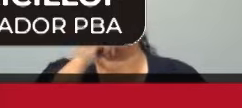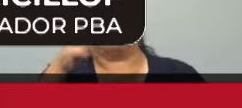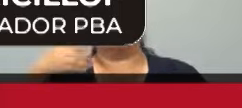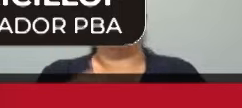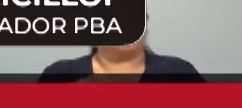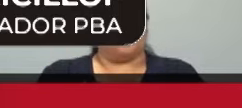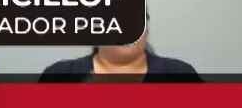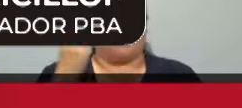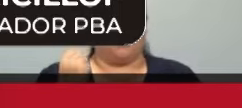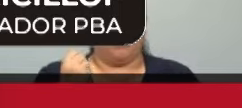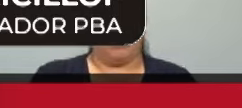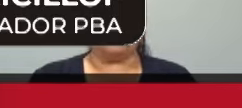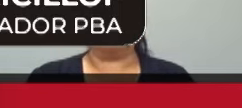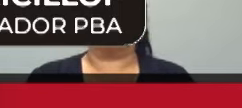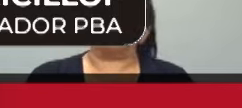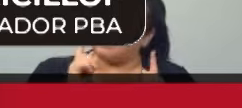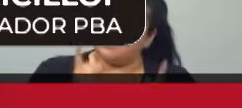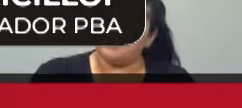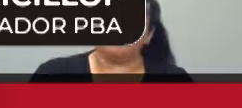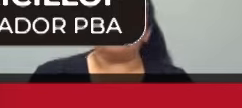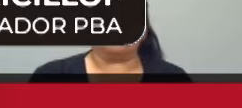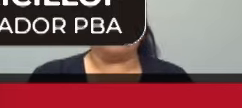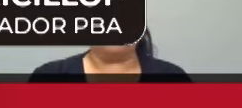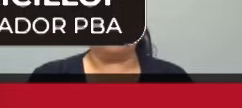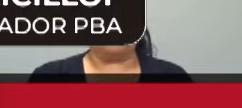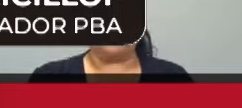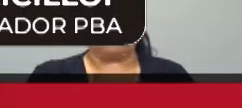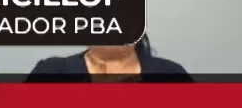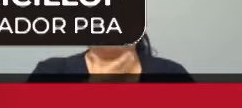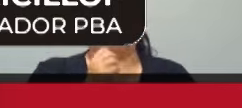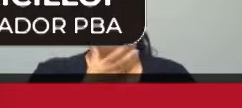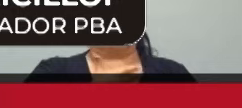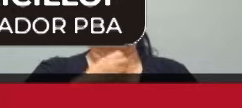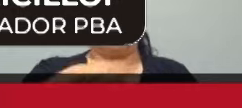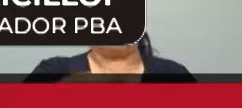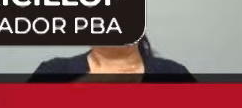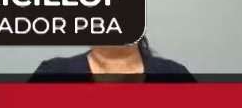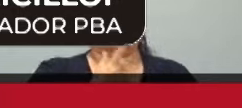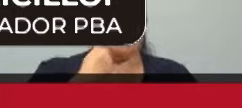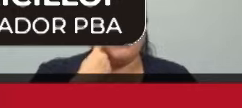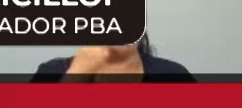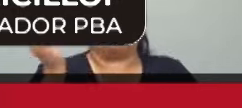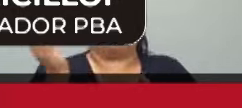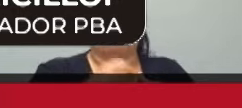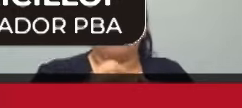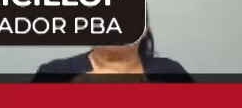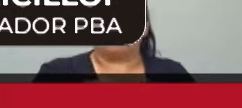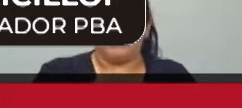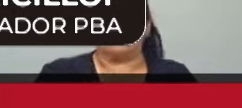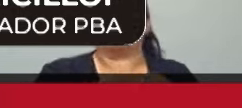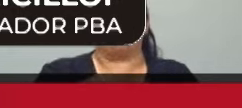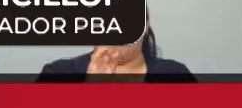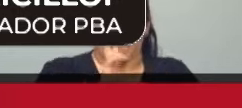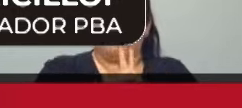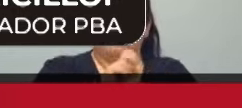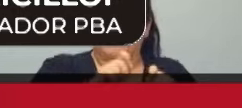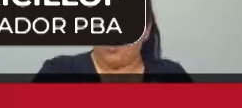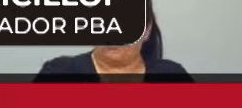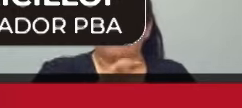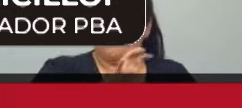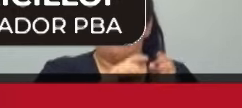447.000 millones de pesos. Tenemos también el llamado FOFOFI, que para que quede claro es el Fondo para la Seguridad de